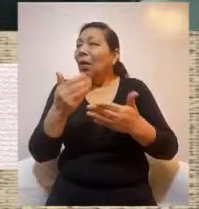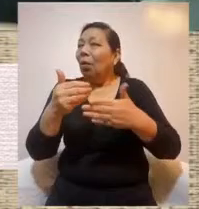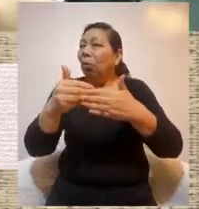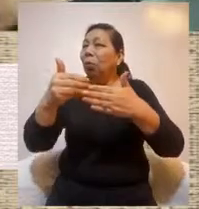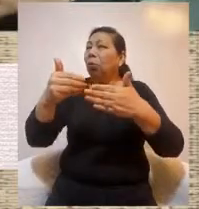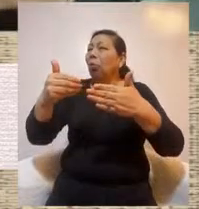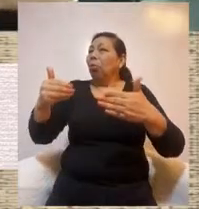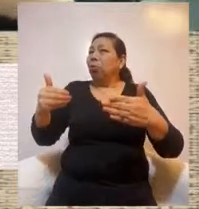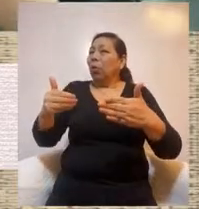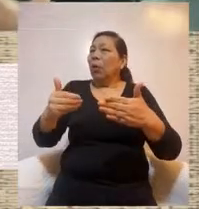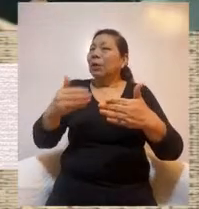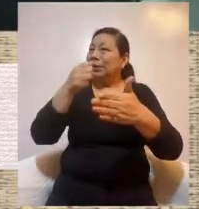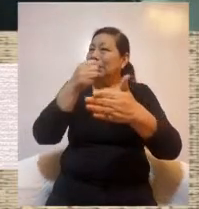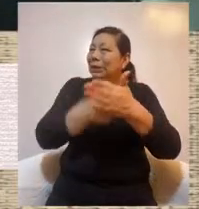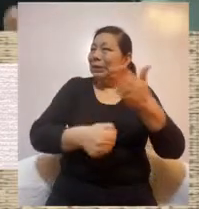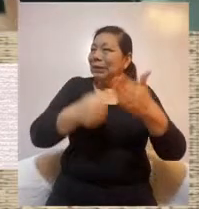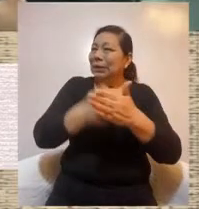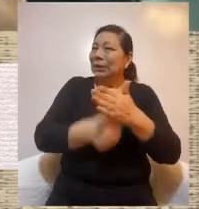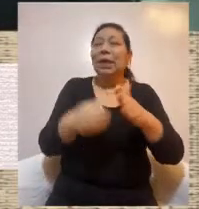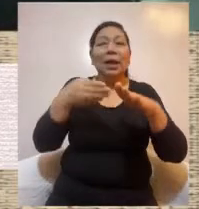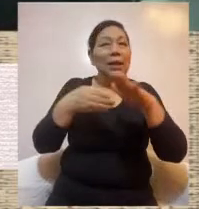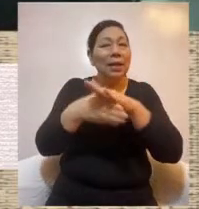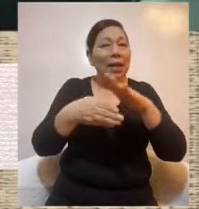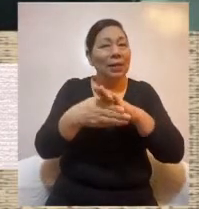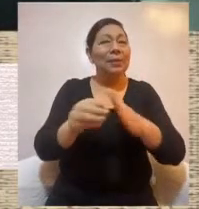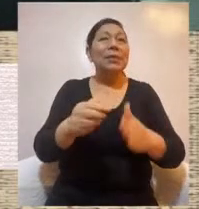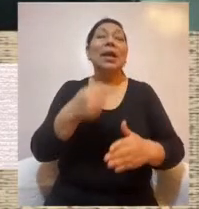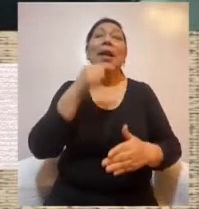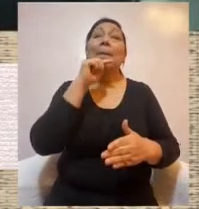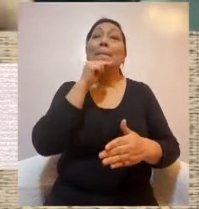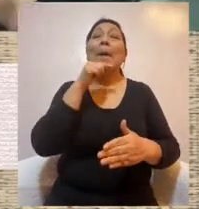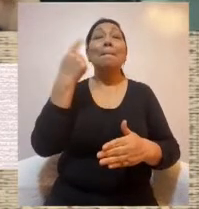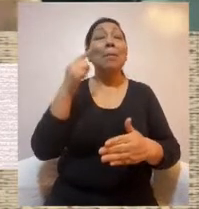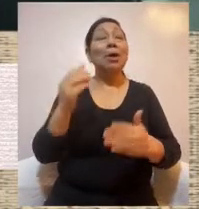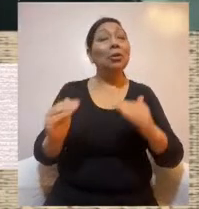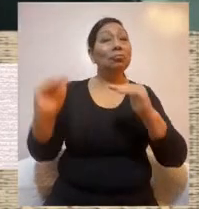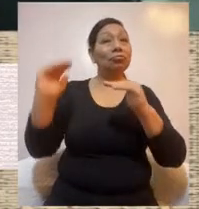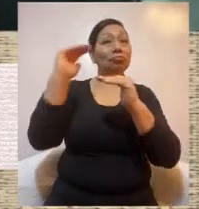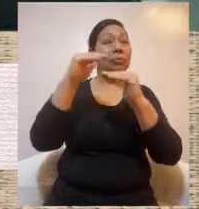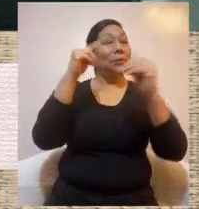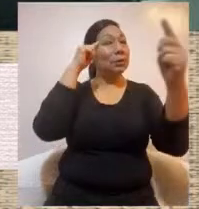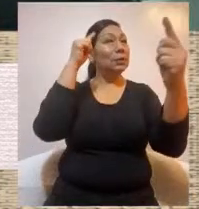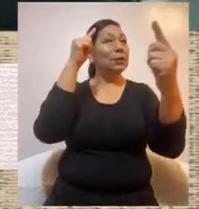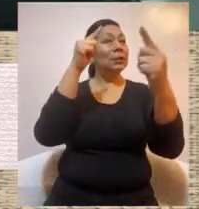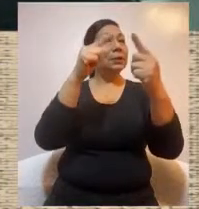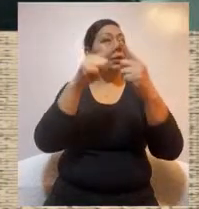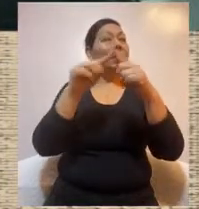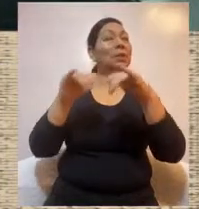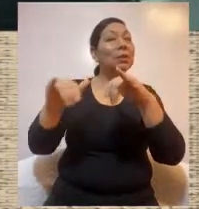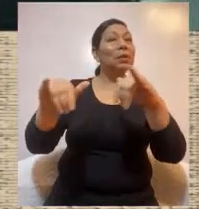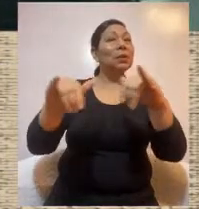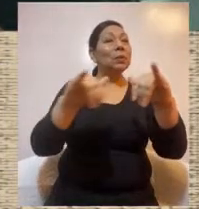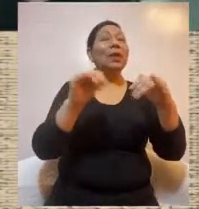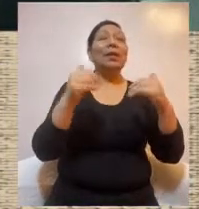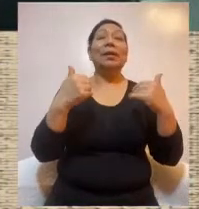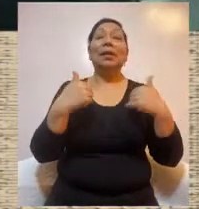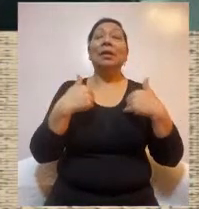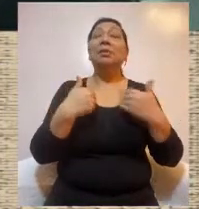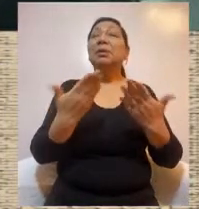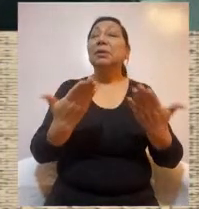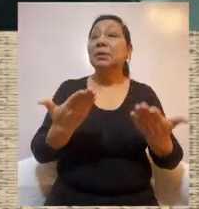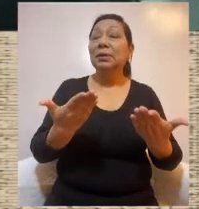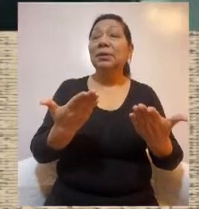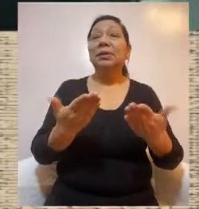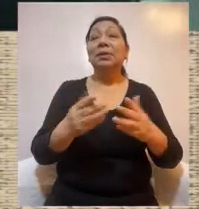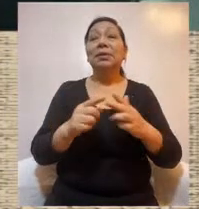un retraso, una obstaculización en el acceso de las mujeres para alcanzar estos objetivos de igualdad. Y tenemos